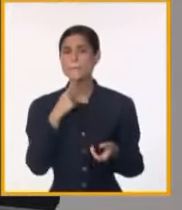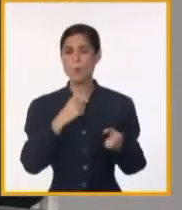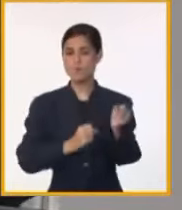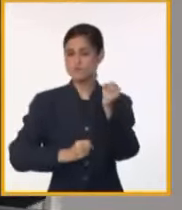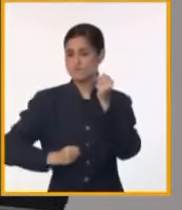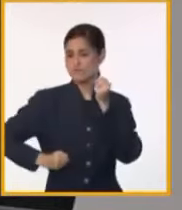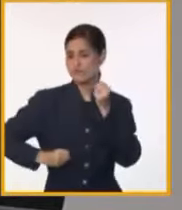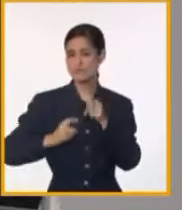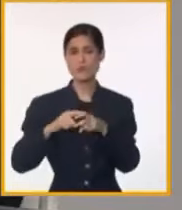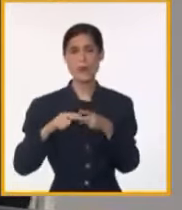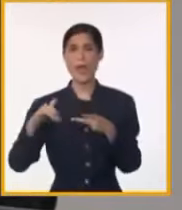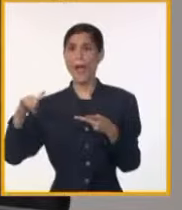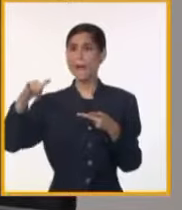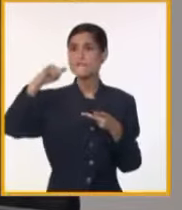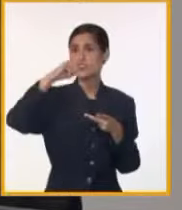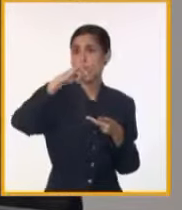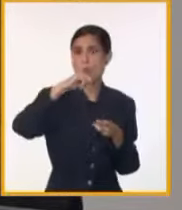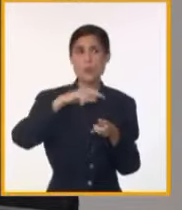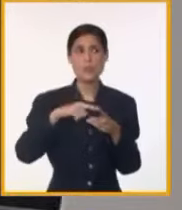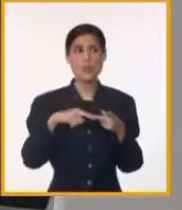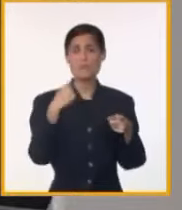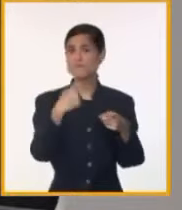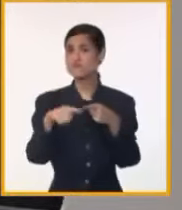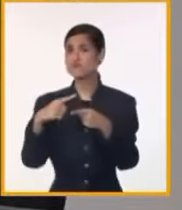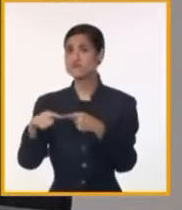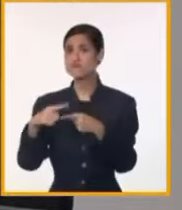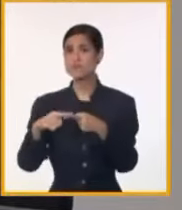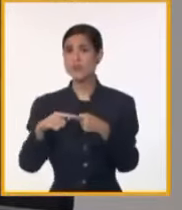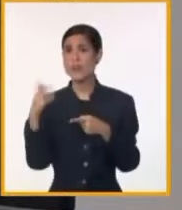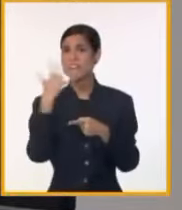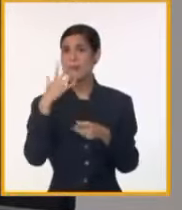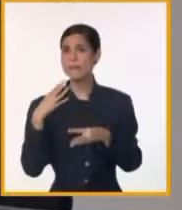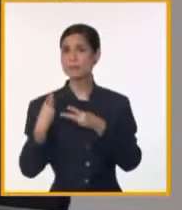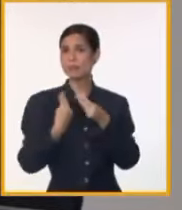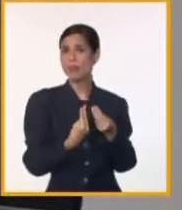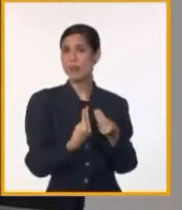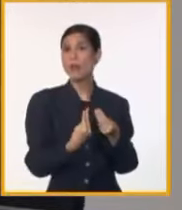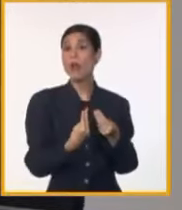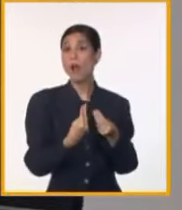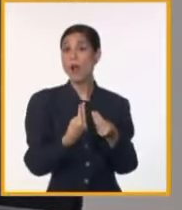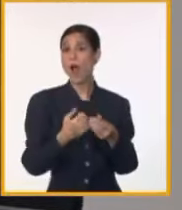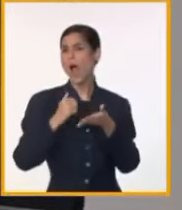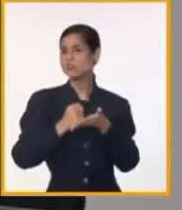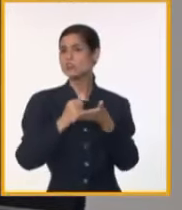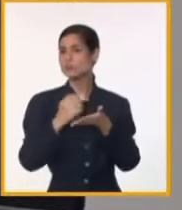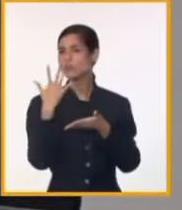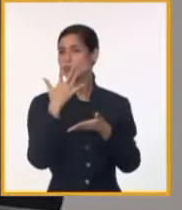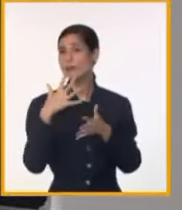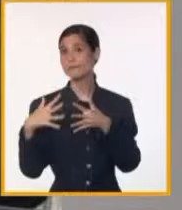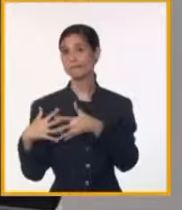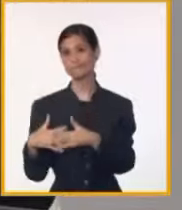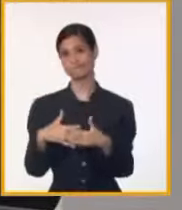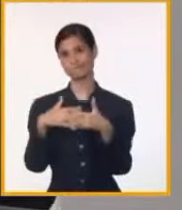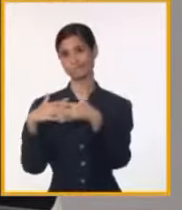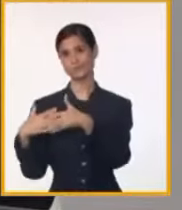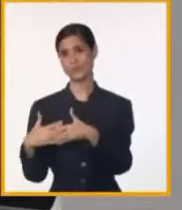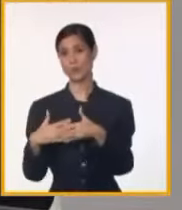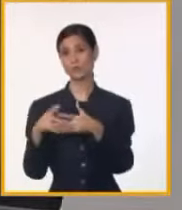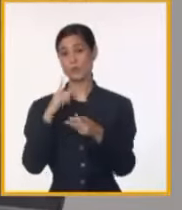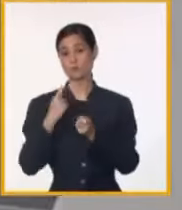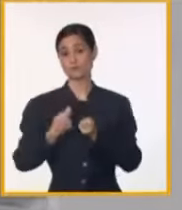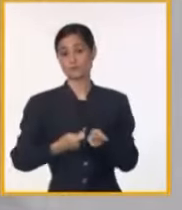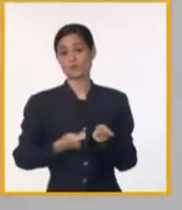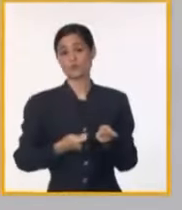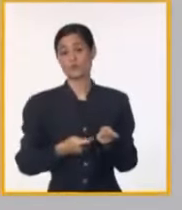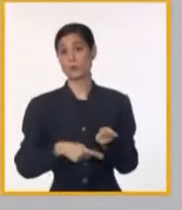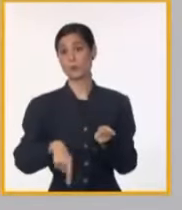Aviación desde los tanques le han destruido infinidad numerosos tanques claro ellos no lo publican pero los palestinos han estado